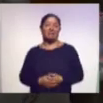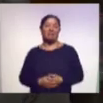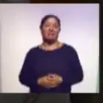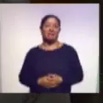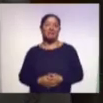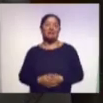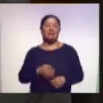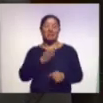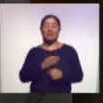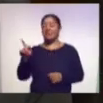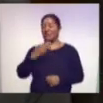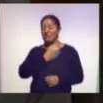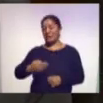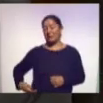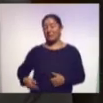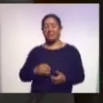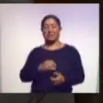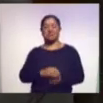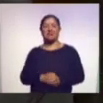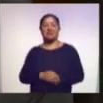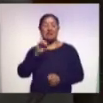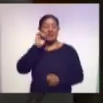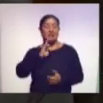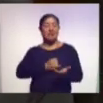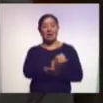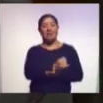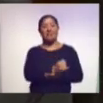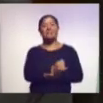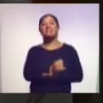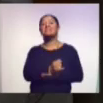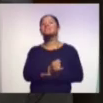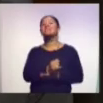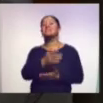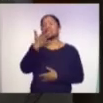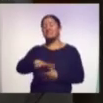con esta decisión de la presidenta municipal de la ciudad Anabel de haber adquirido 10 camiones,